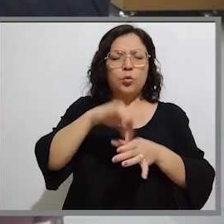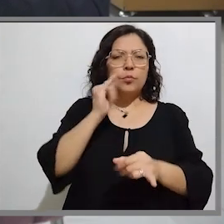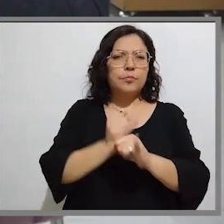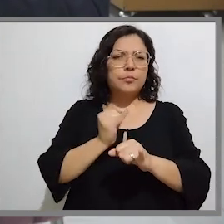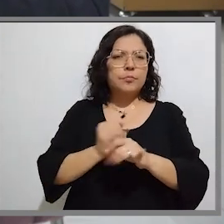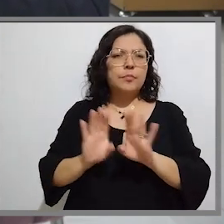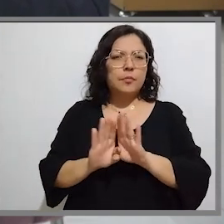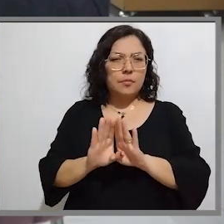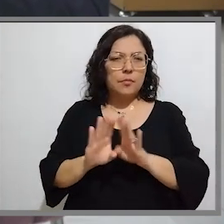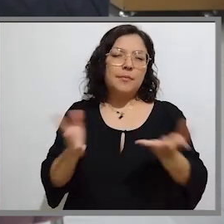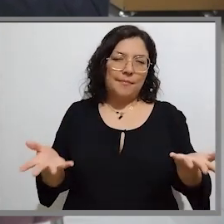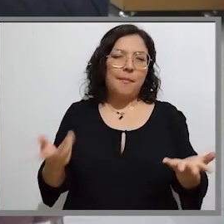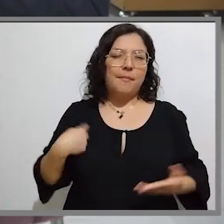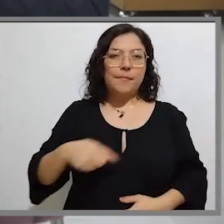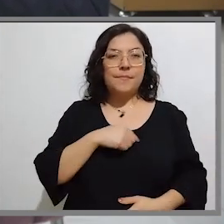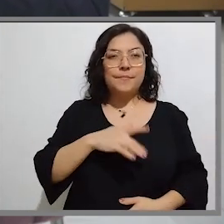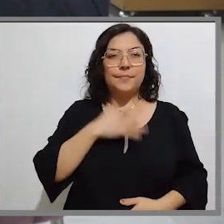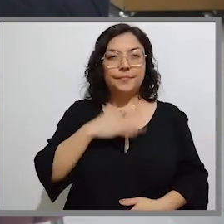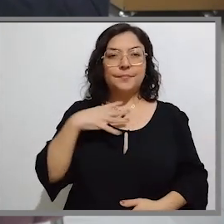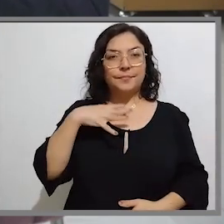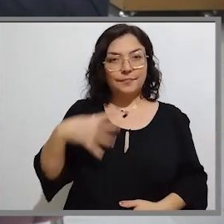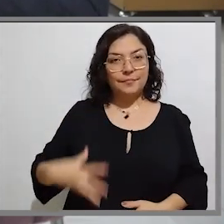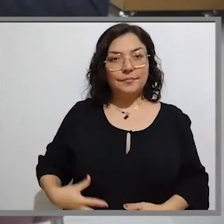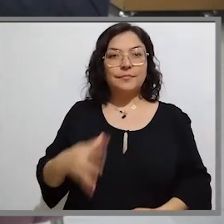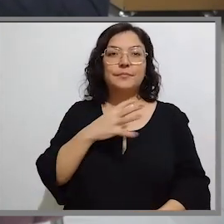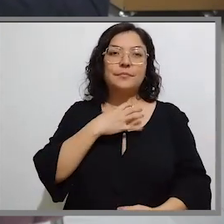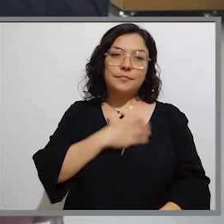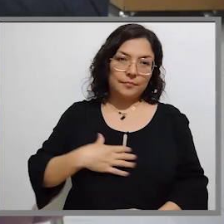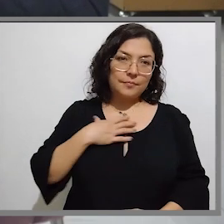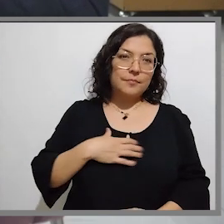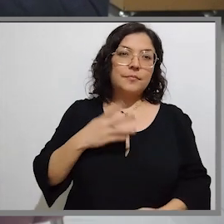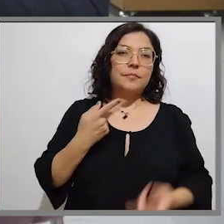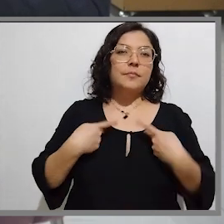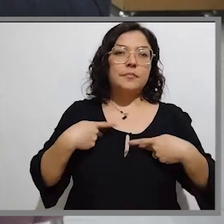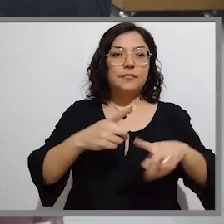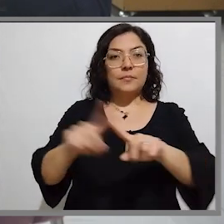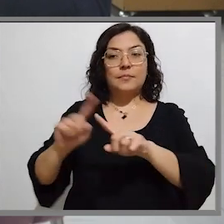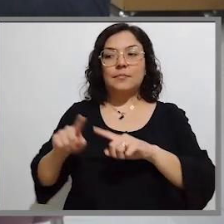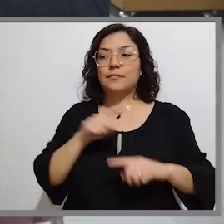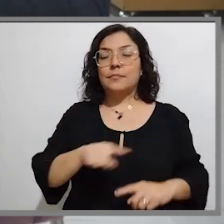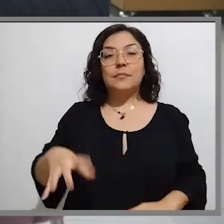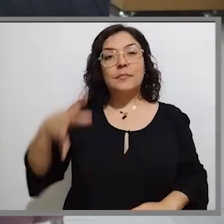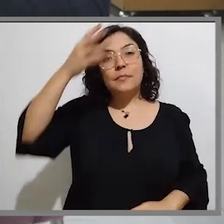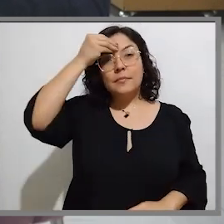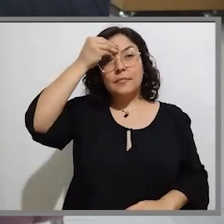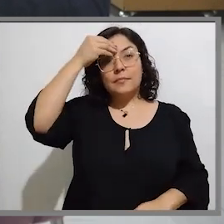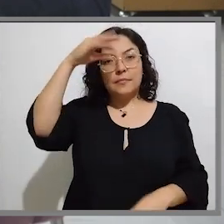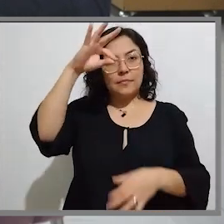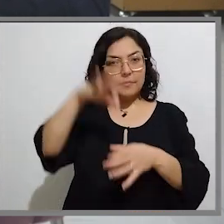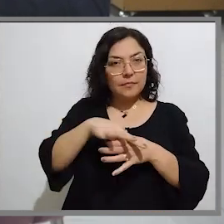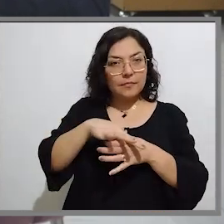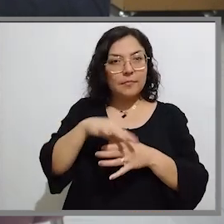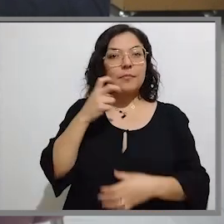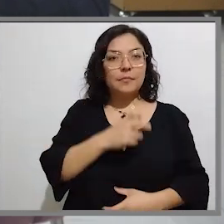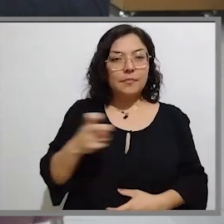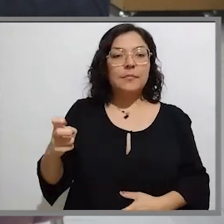sentido, estamos muy orgullosos de que las personas hayan acudido, que hayan votado, que hayan